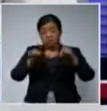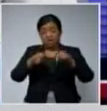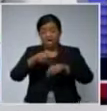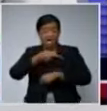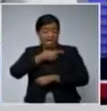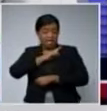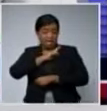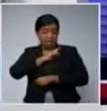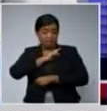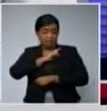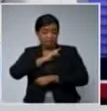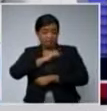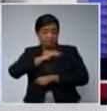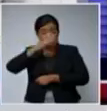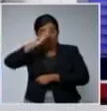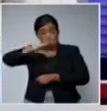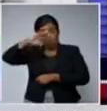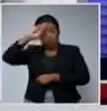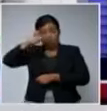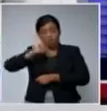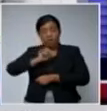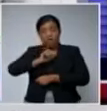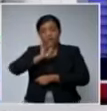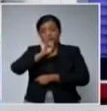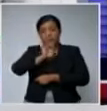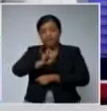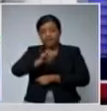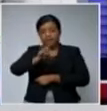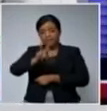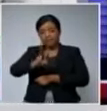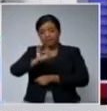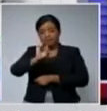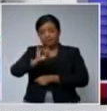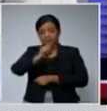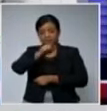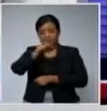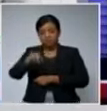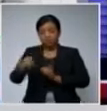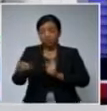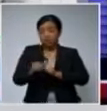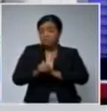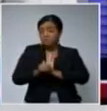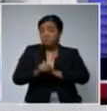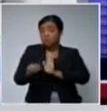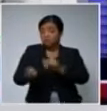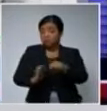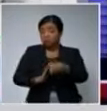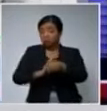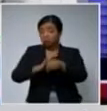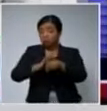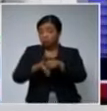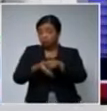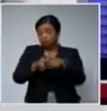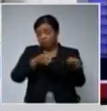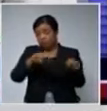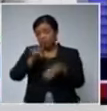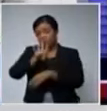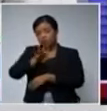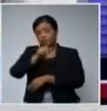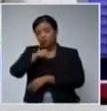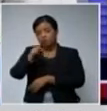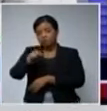la nación reporta 727 casos confirmados con la COVID-19 y 4 fallecidos